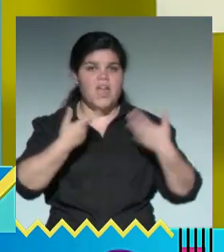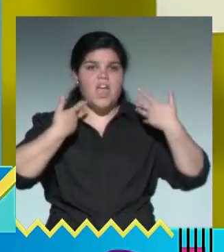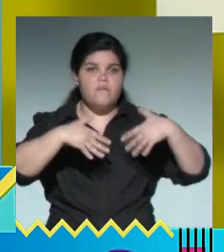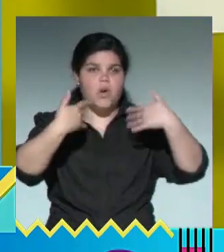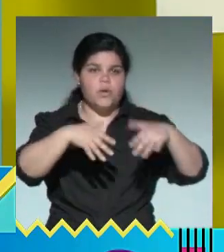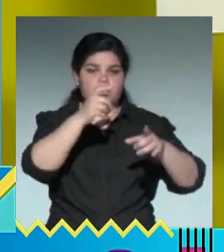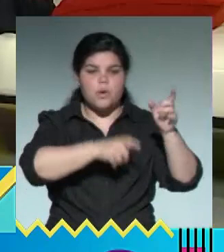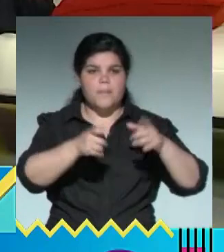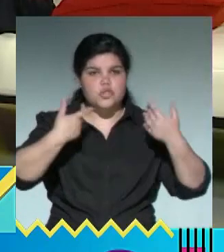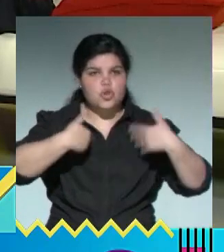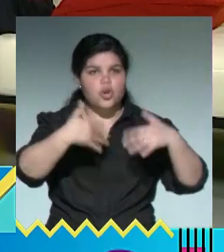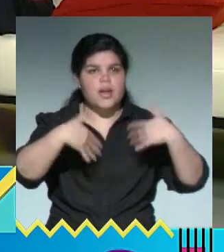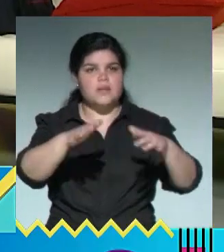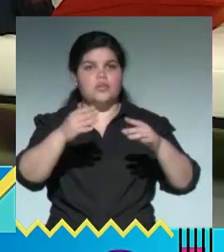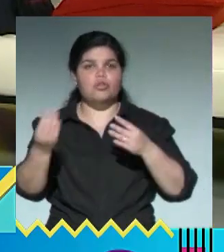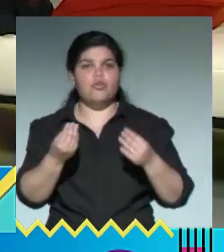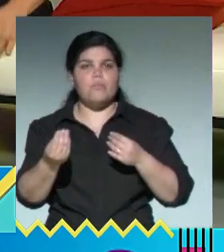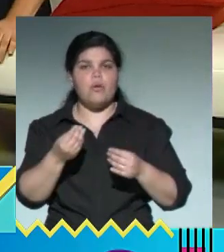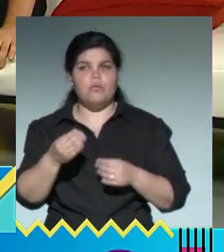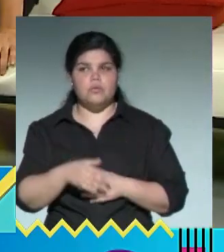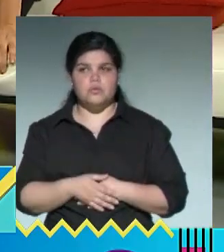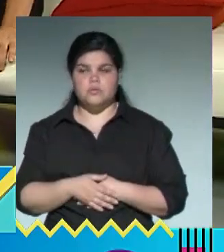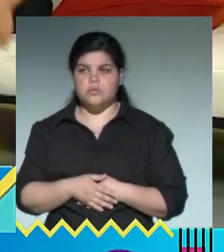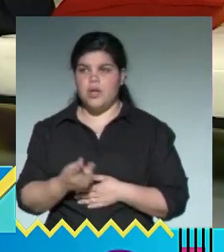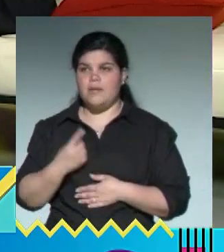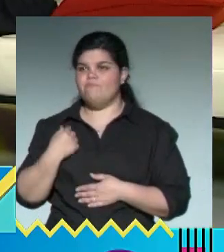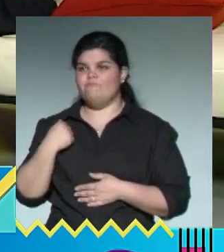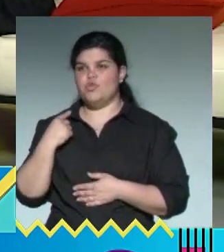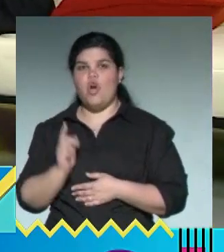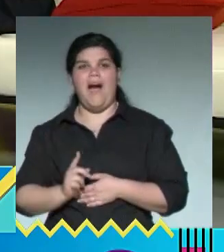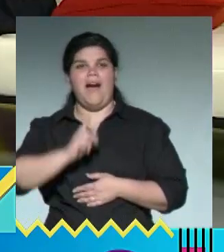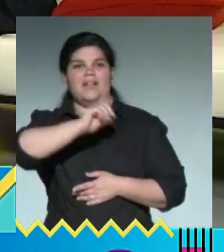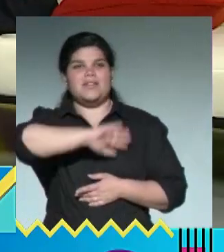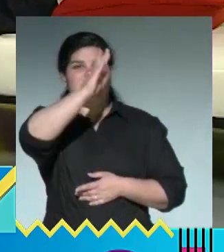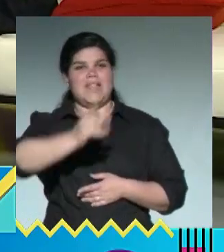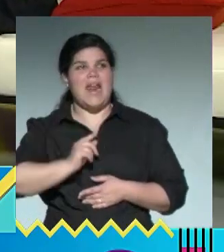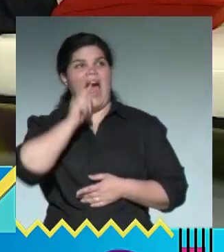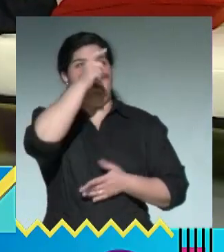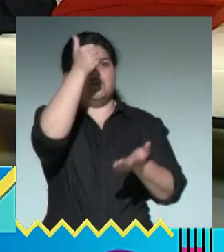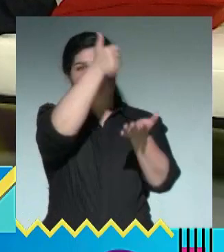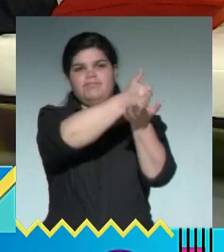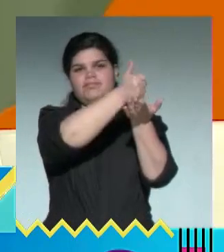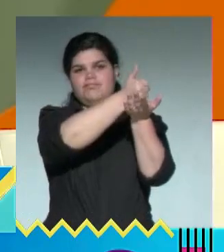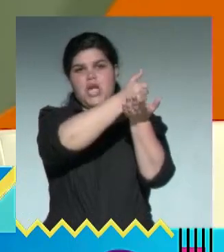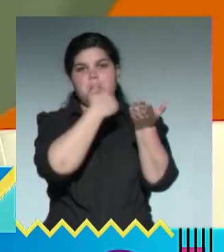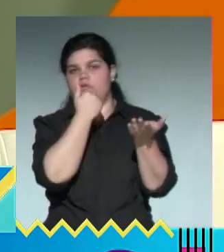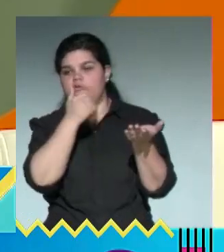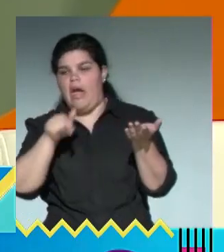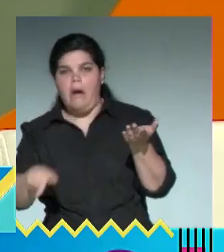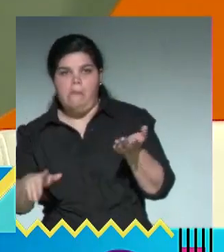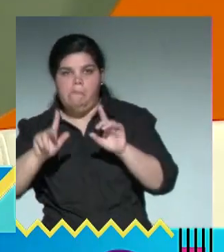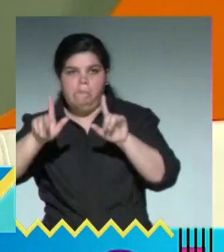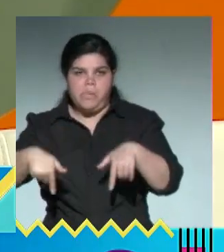evacuación? ¿Cómo fue ese operativo? Yo desde arriba no sé bien cómo se... Claro, cómo vos estabas se más claro. Por ahí escuchábamos, sí, por